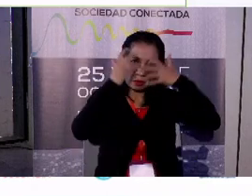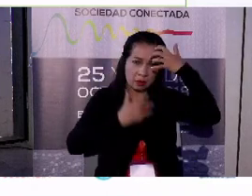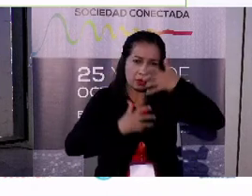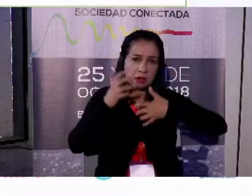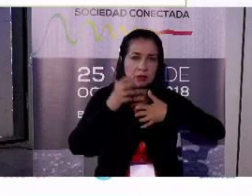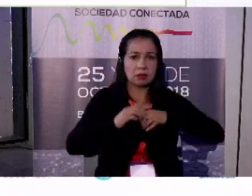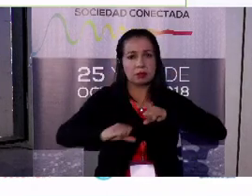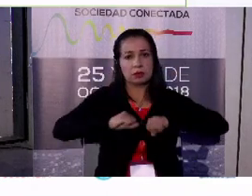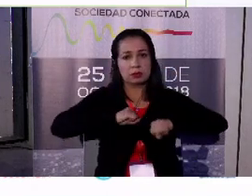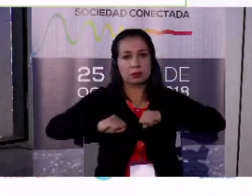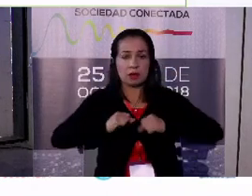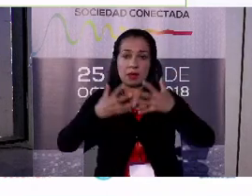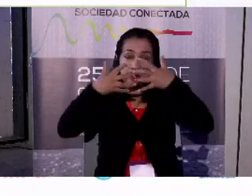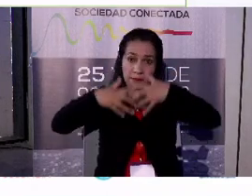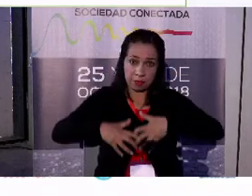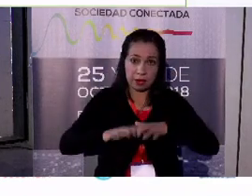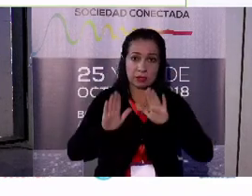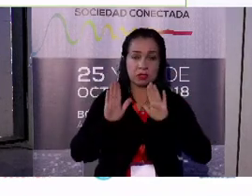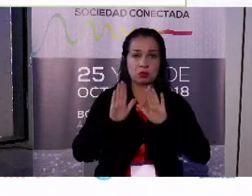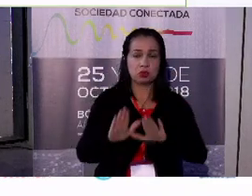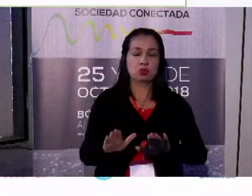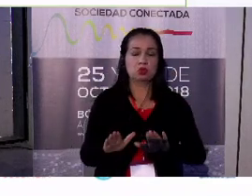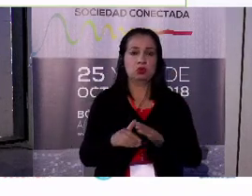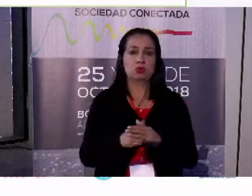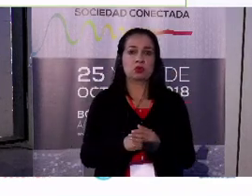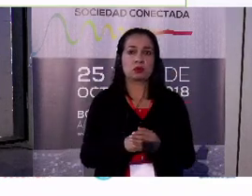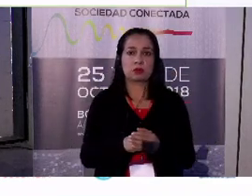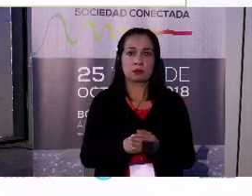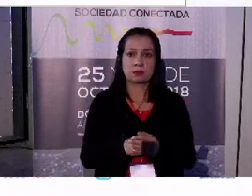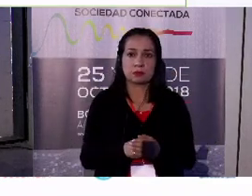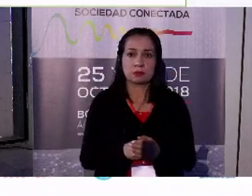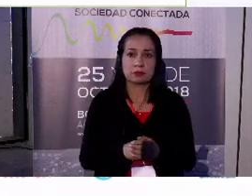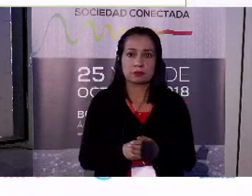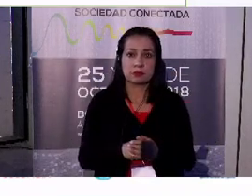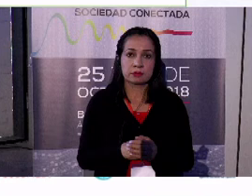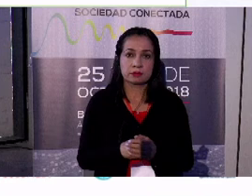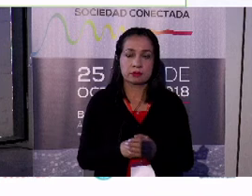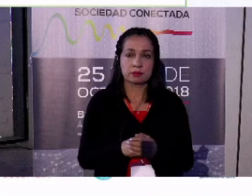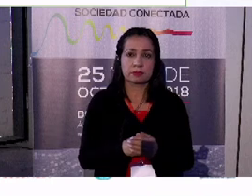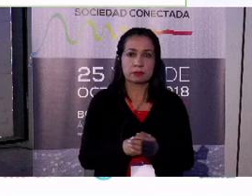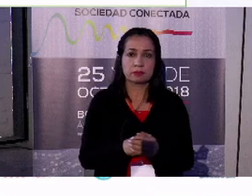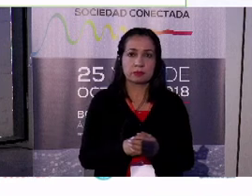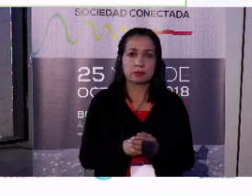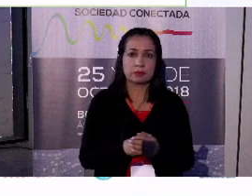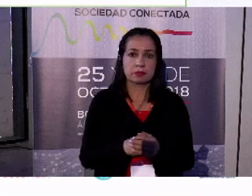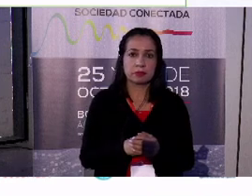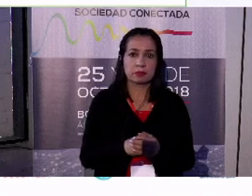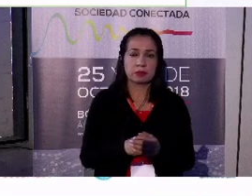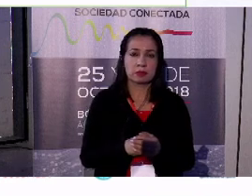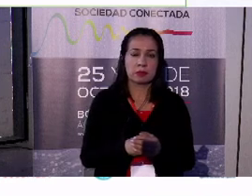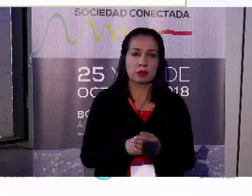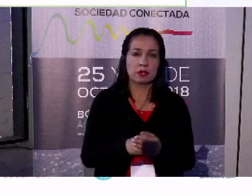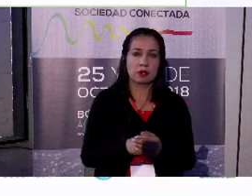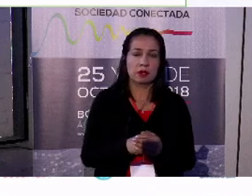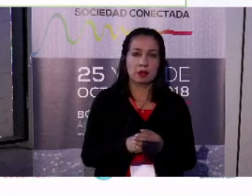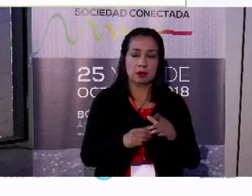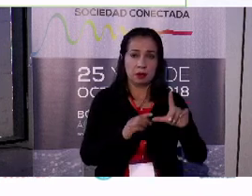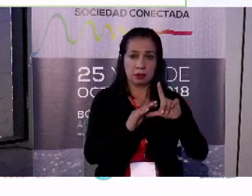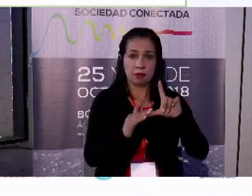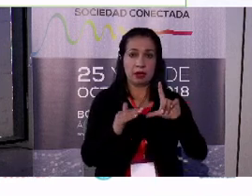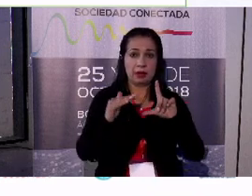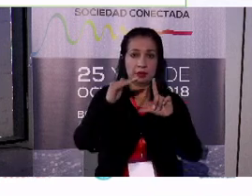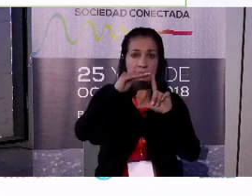desempeño de la compañía si vamos hacia arriba tenemos las